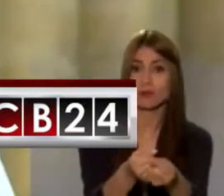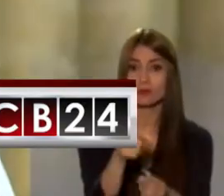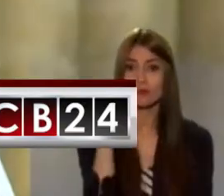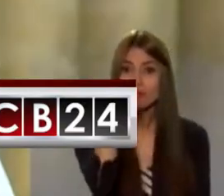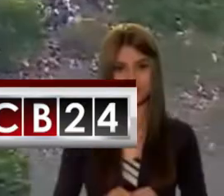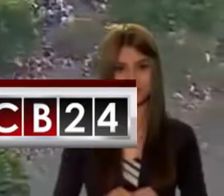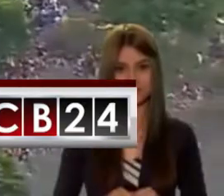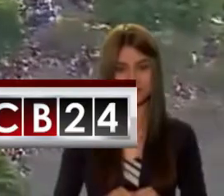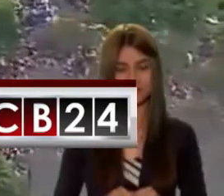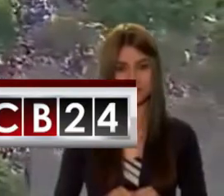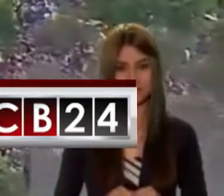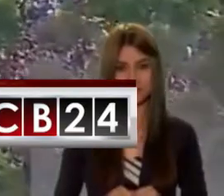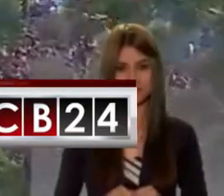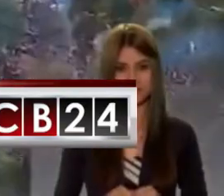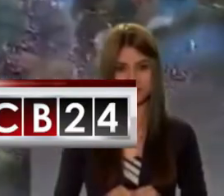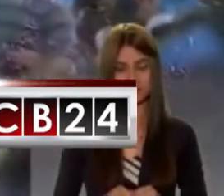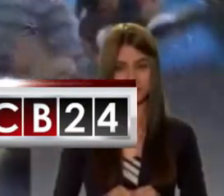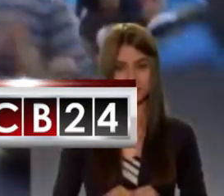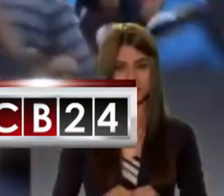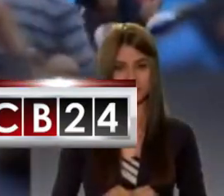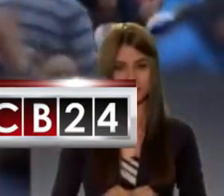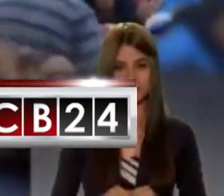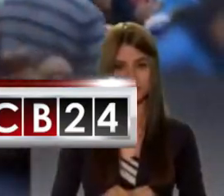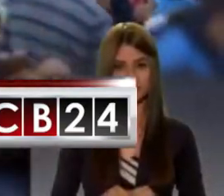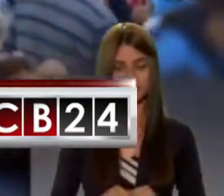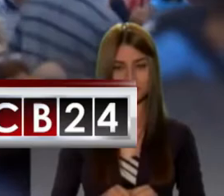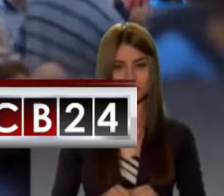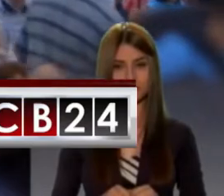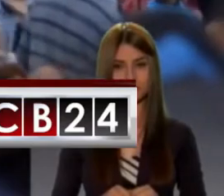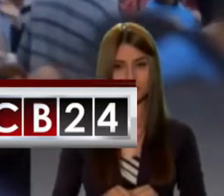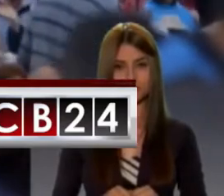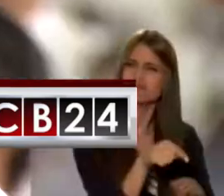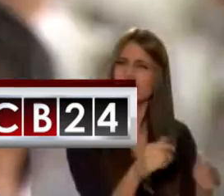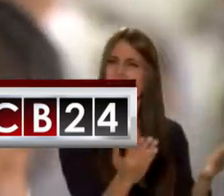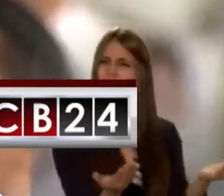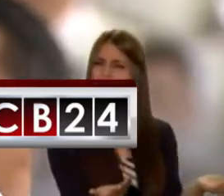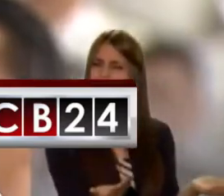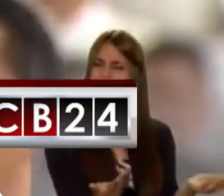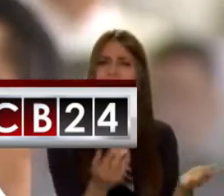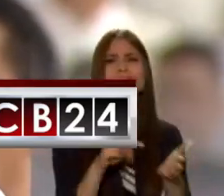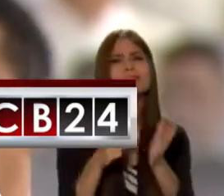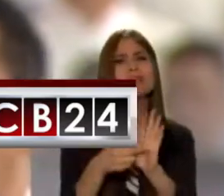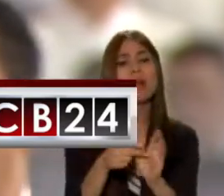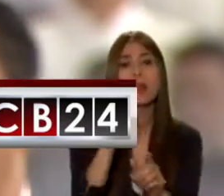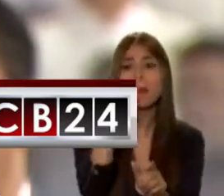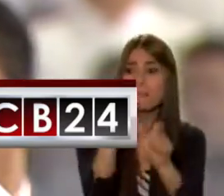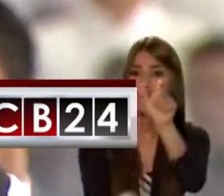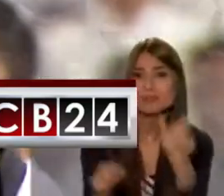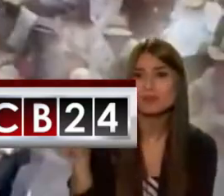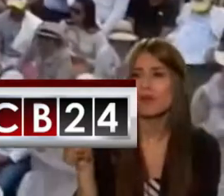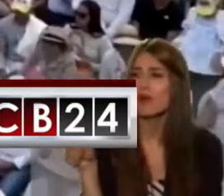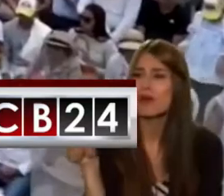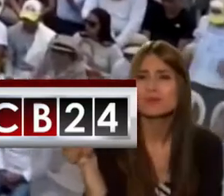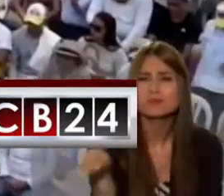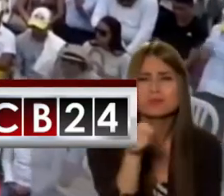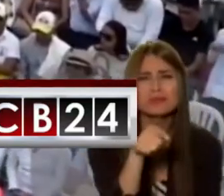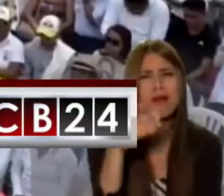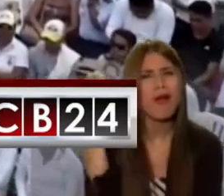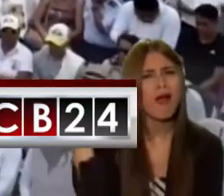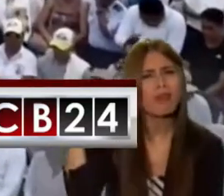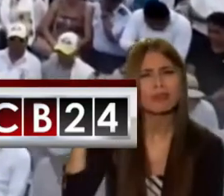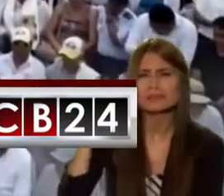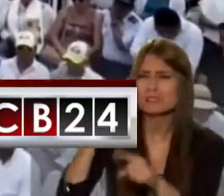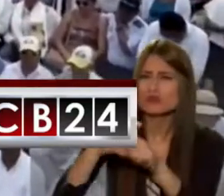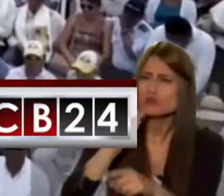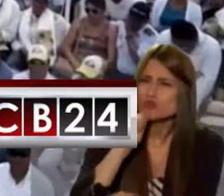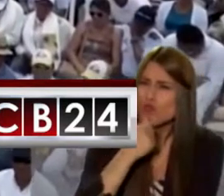finalizó su primera jornada en la capital con la celebración de una eucaristía en el parque simón bolívar el viernes 8 de septiembre fue la misa papal a las